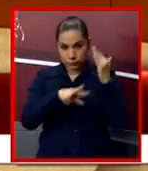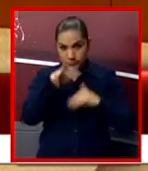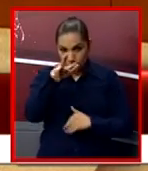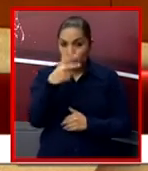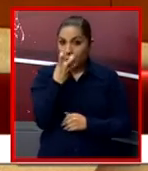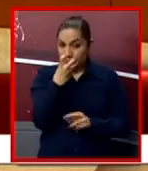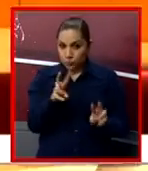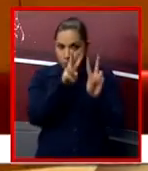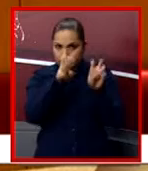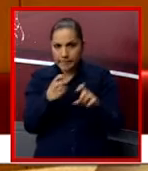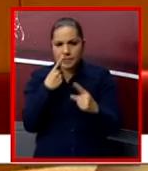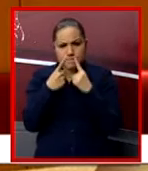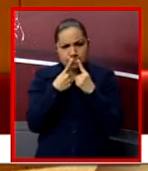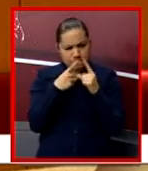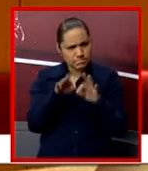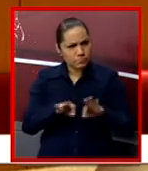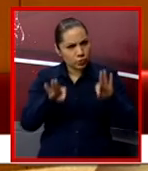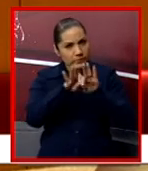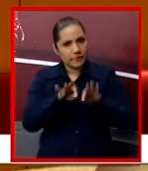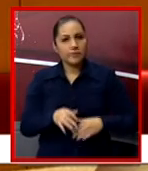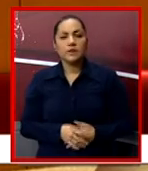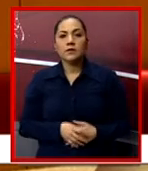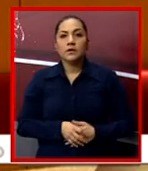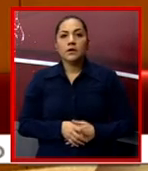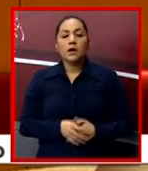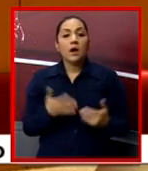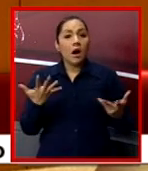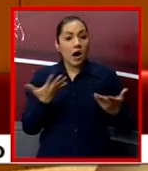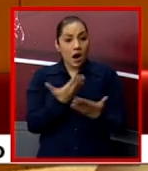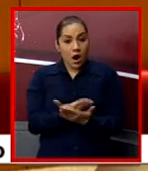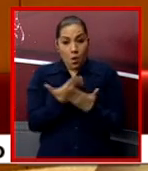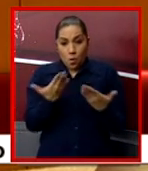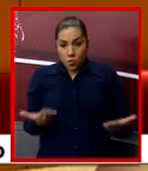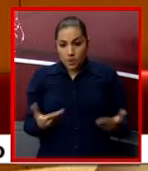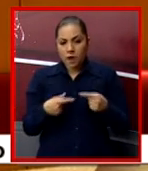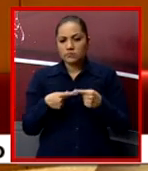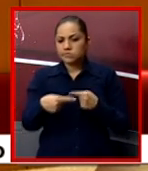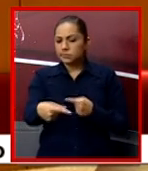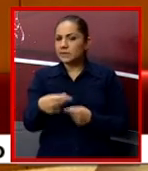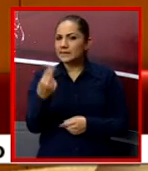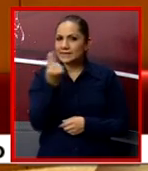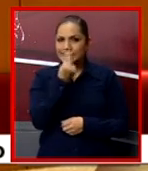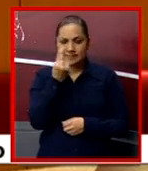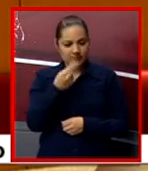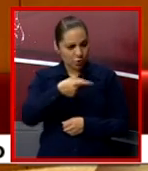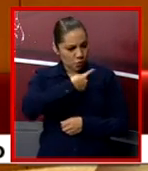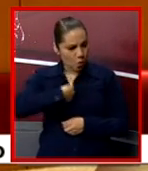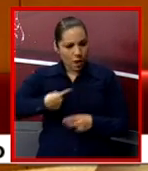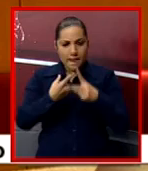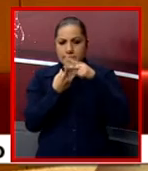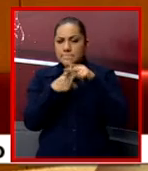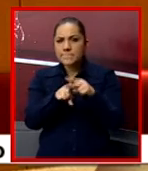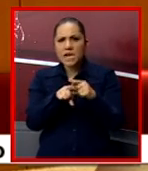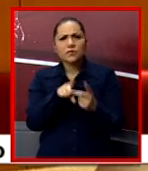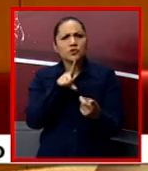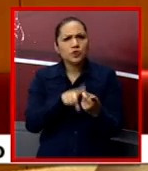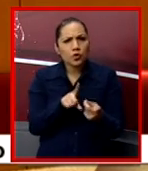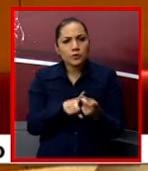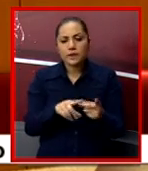2018. Tenemos que iniciar por el Senado de la República